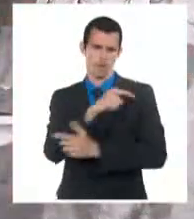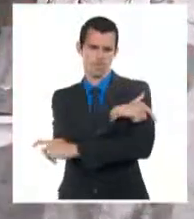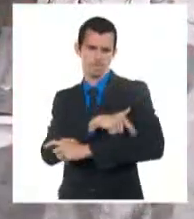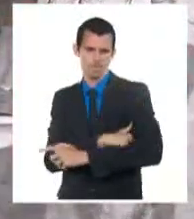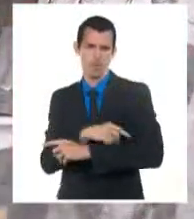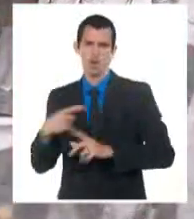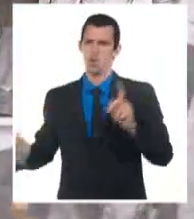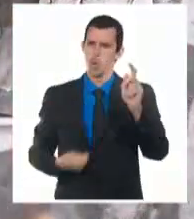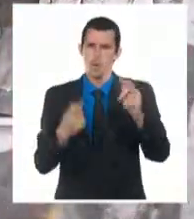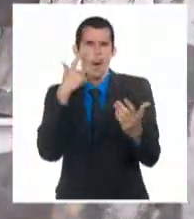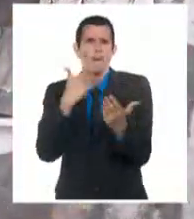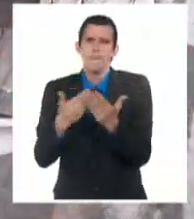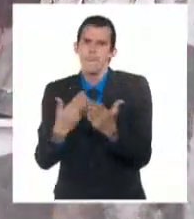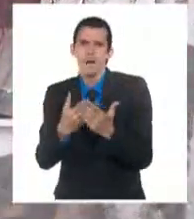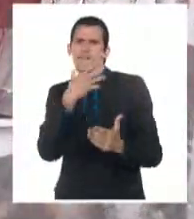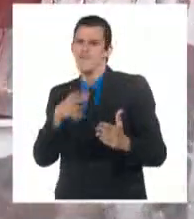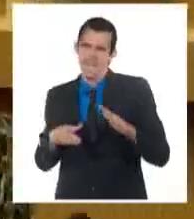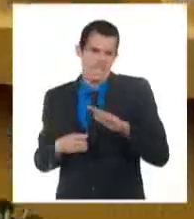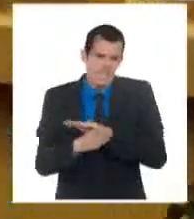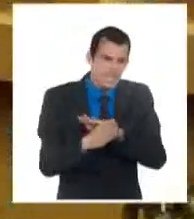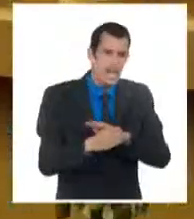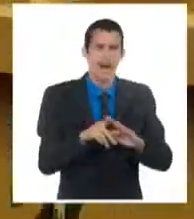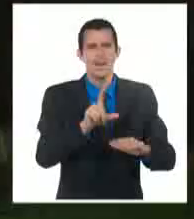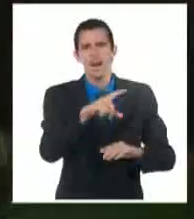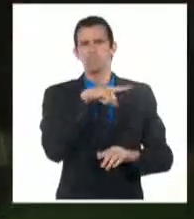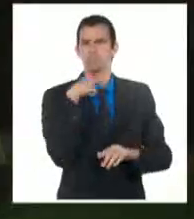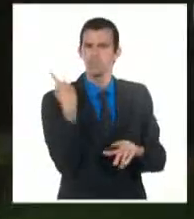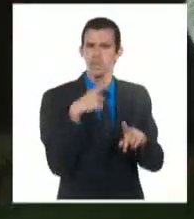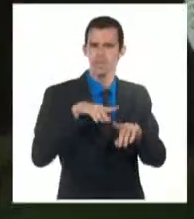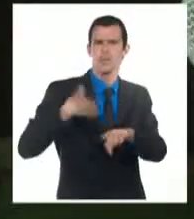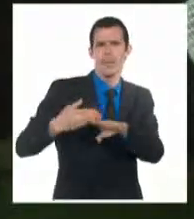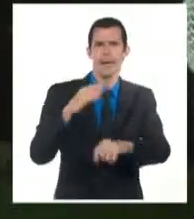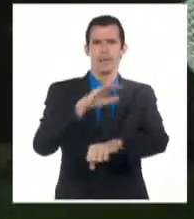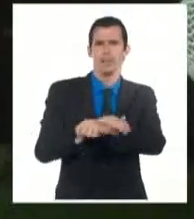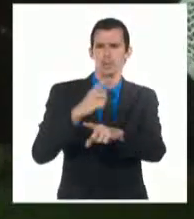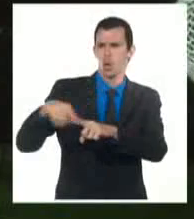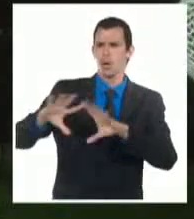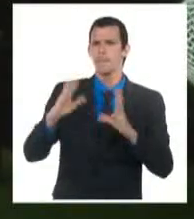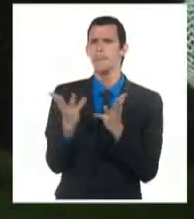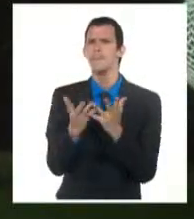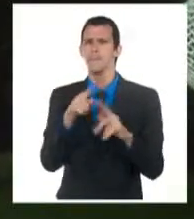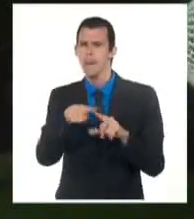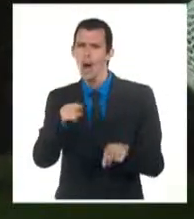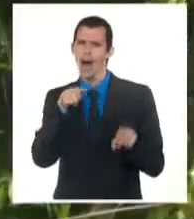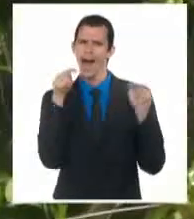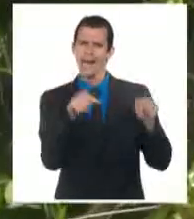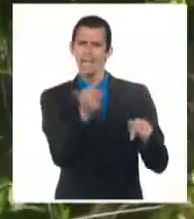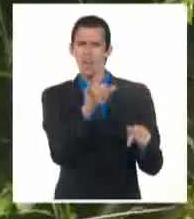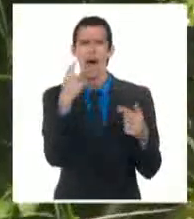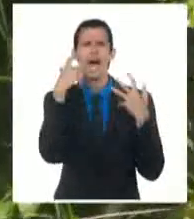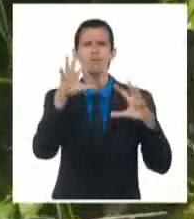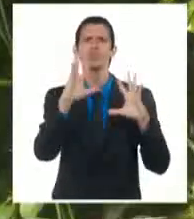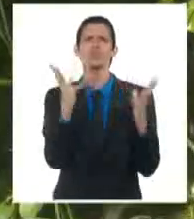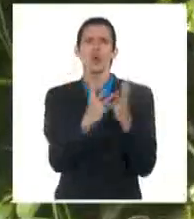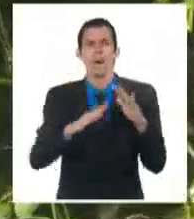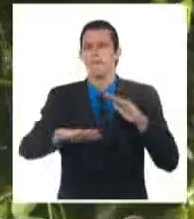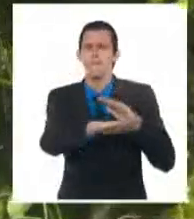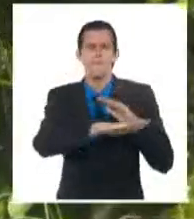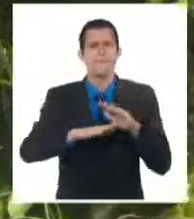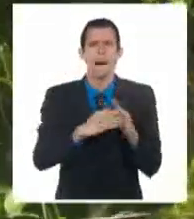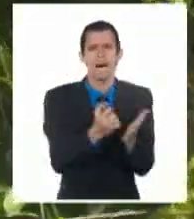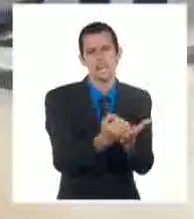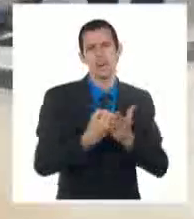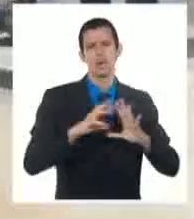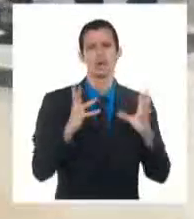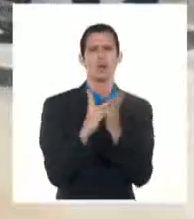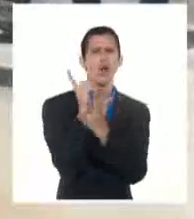mejor manera de honrar a los que cayeron es proseguir su obra día a día. Necesario reconocer cada